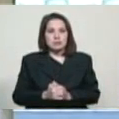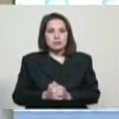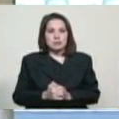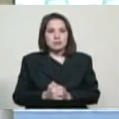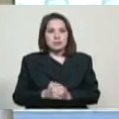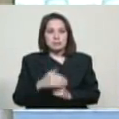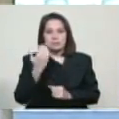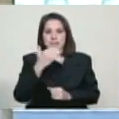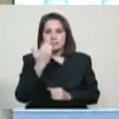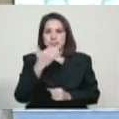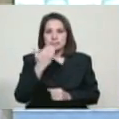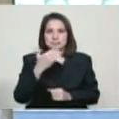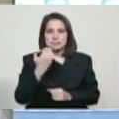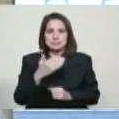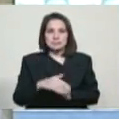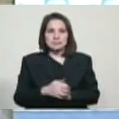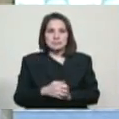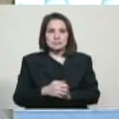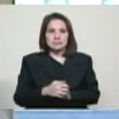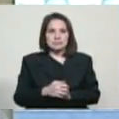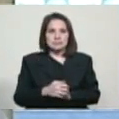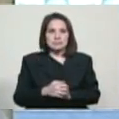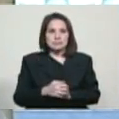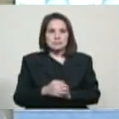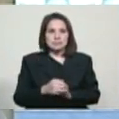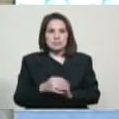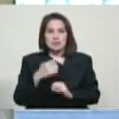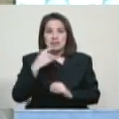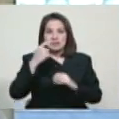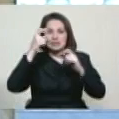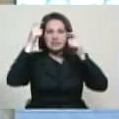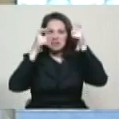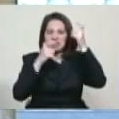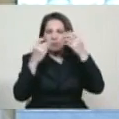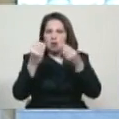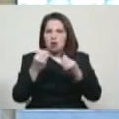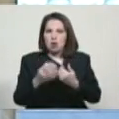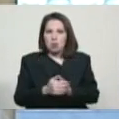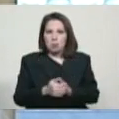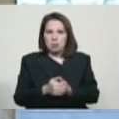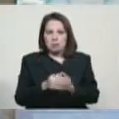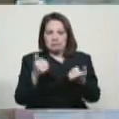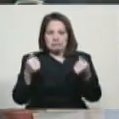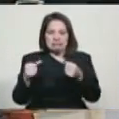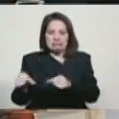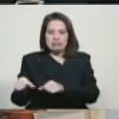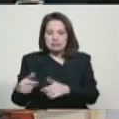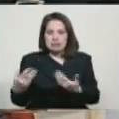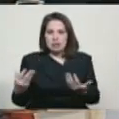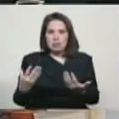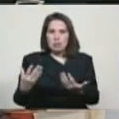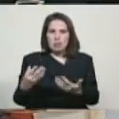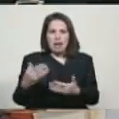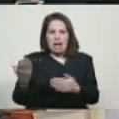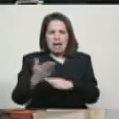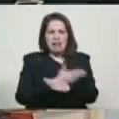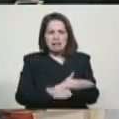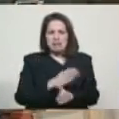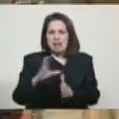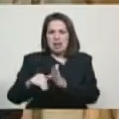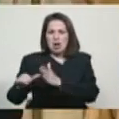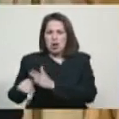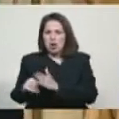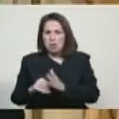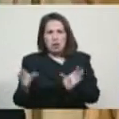Qué vulgaridad tratar de llamar chavismo originario a la descomposición, a la corrupción, a la putrefacción de